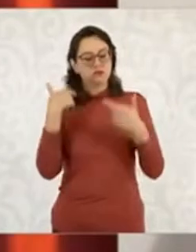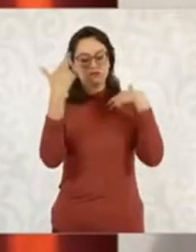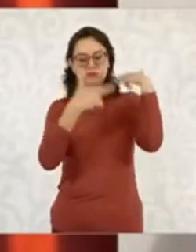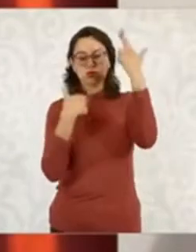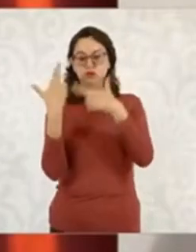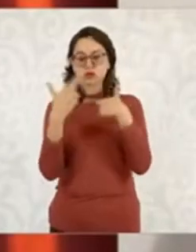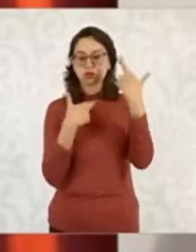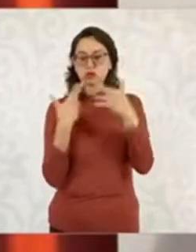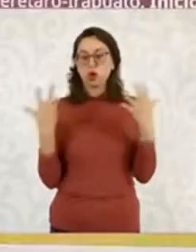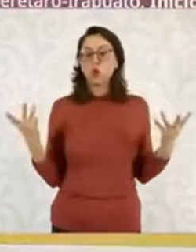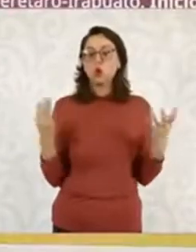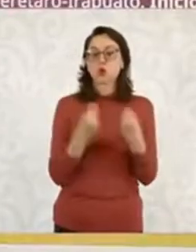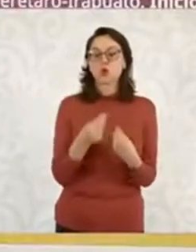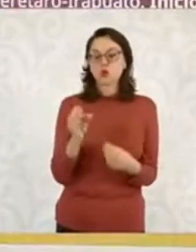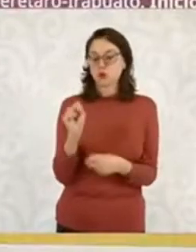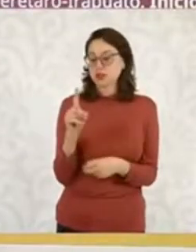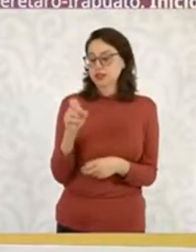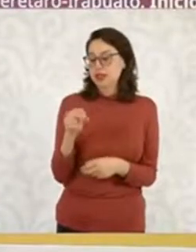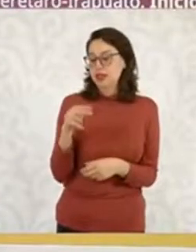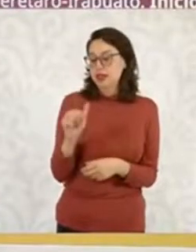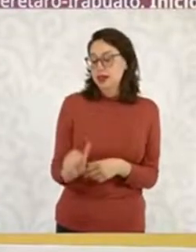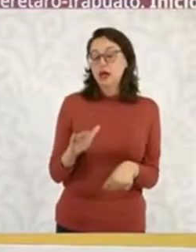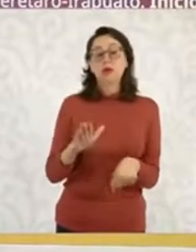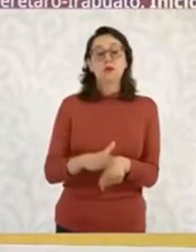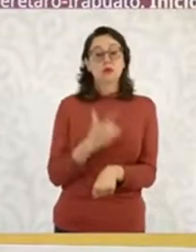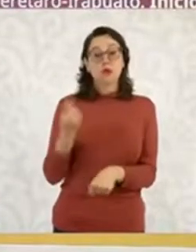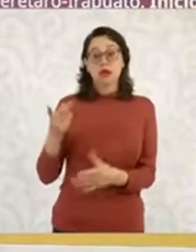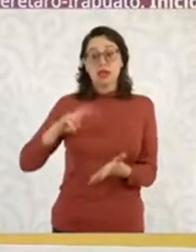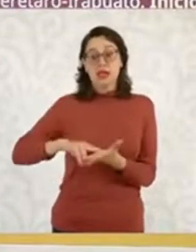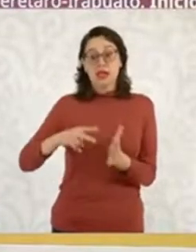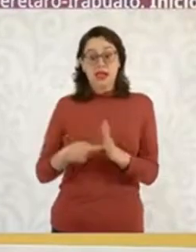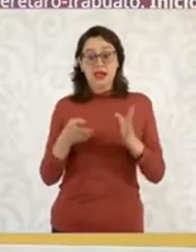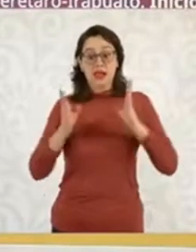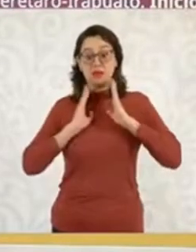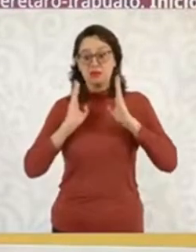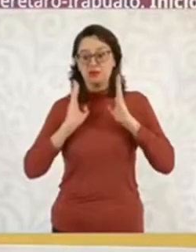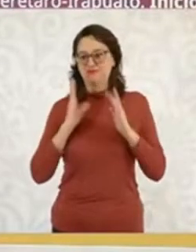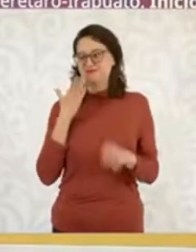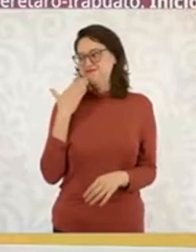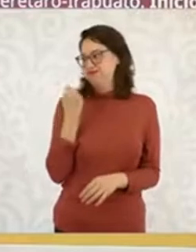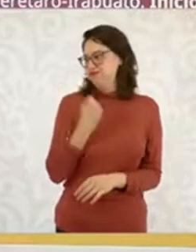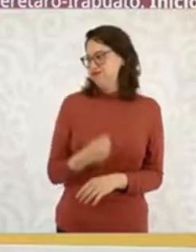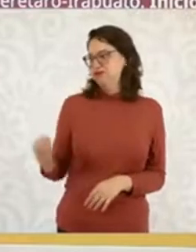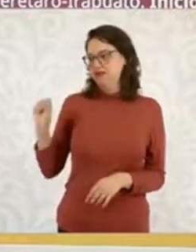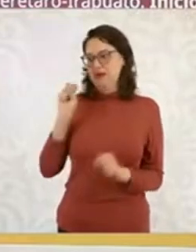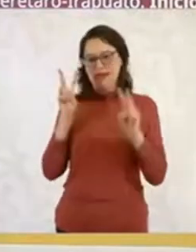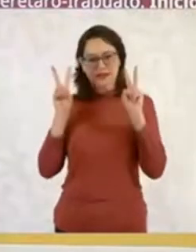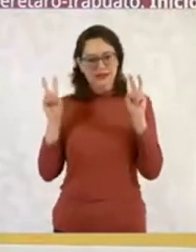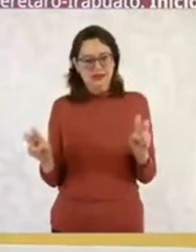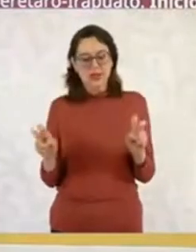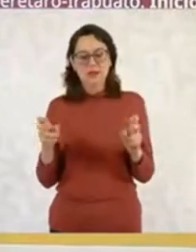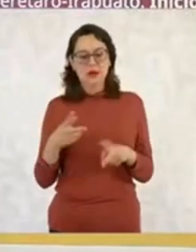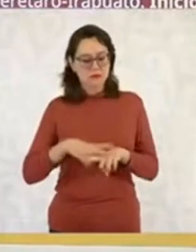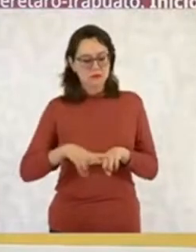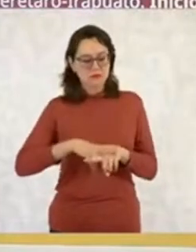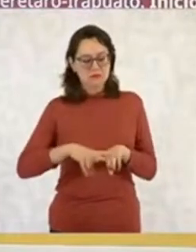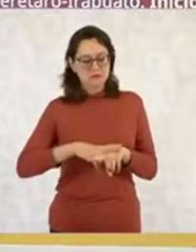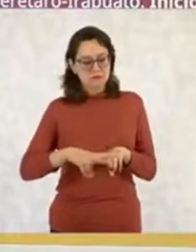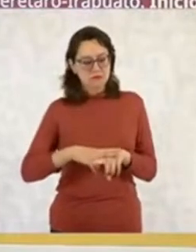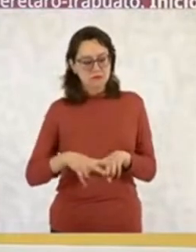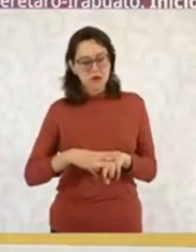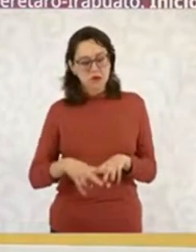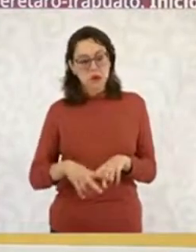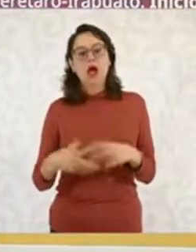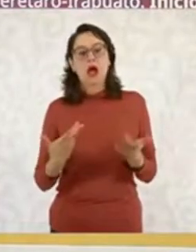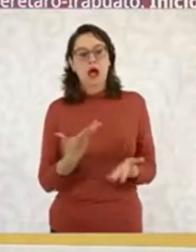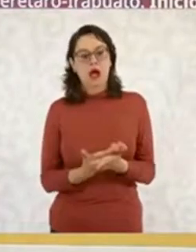conjunto, pero la verdad, los ingenieros militares han sido muy efectivos en el desarrollo de esa ingeniería básica, que es lo que nos permite